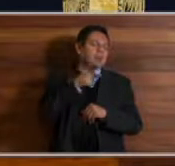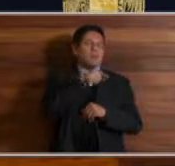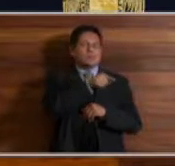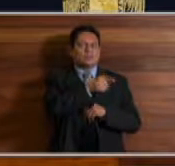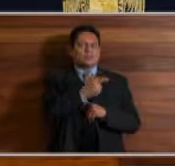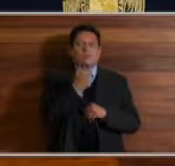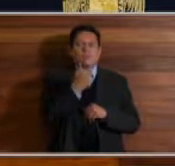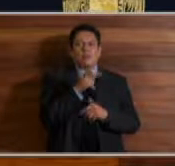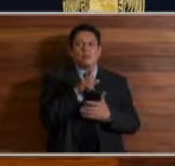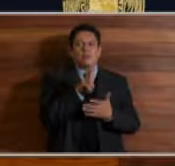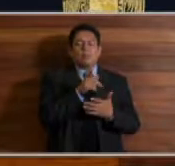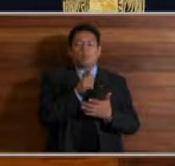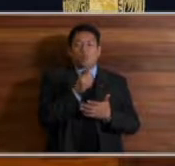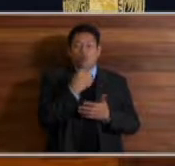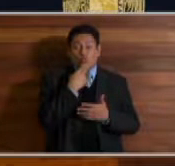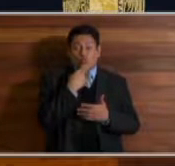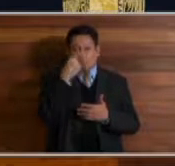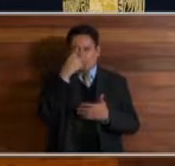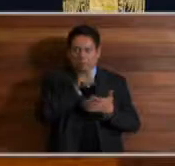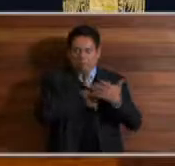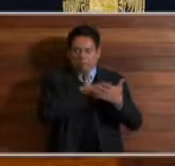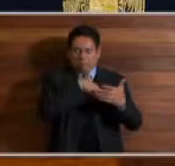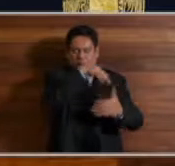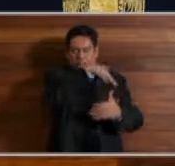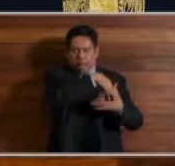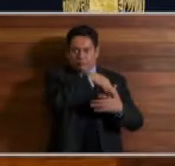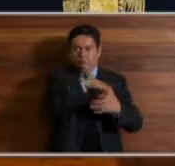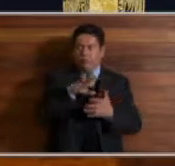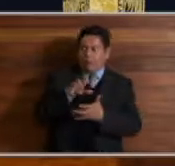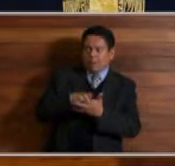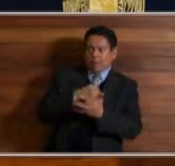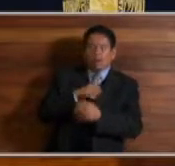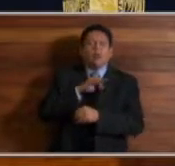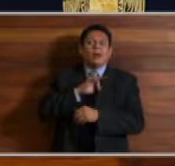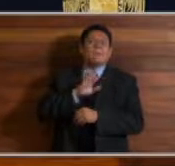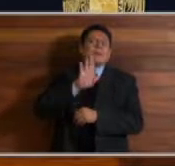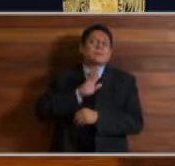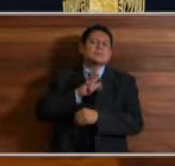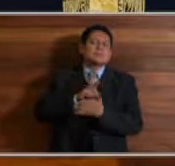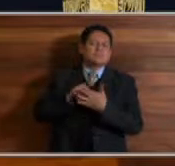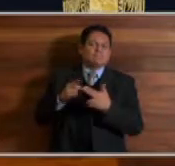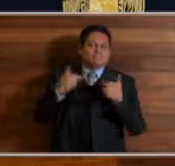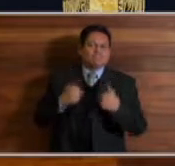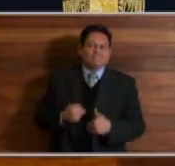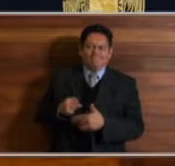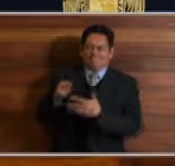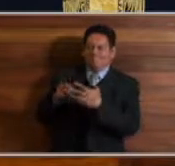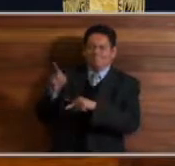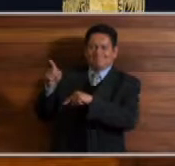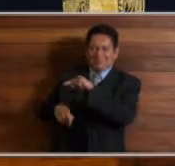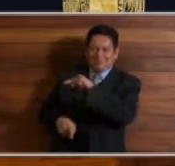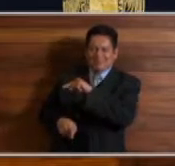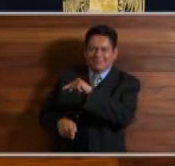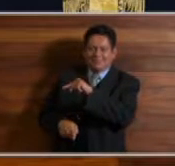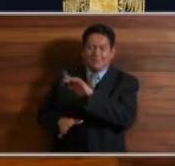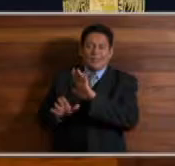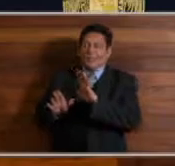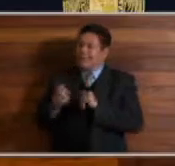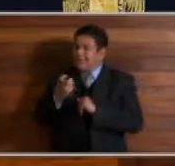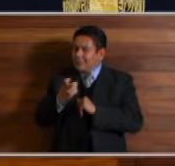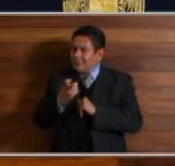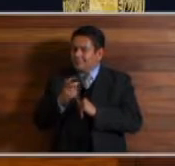lo que son los derechos humanos. Término político por 2 razones. La primera